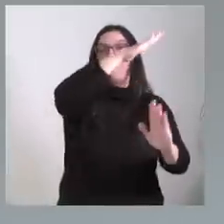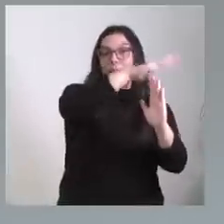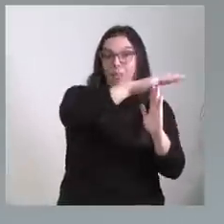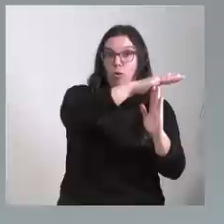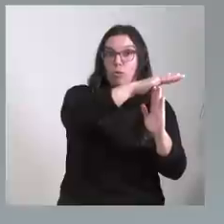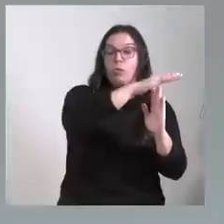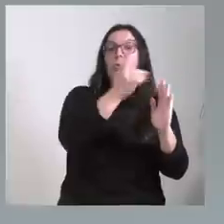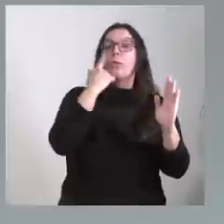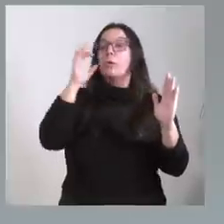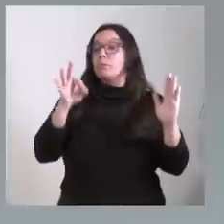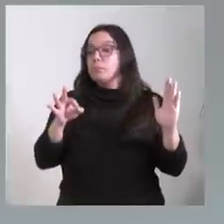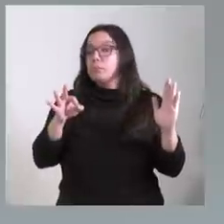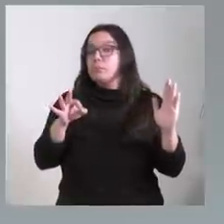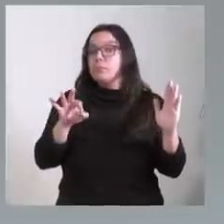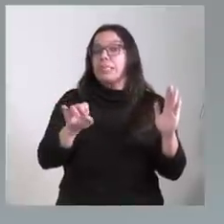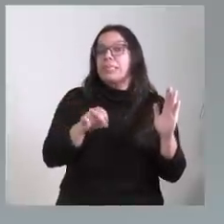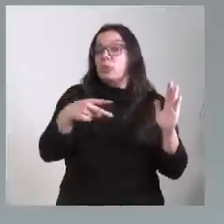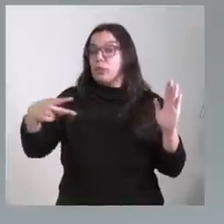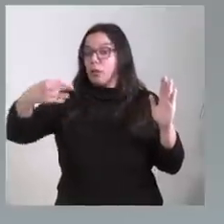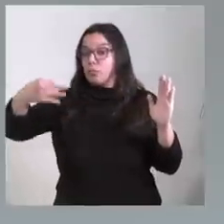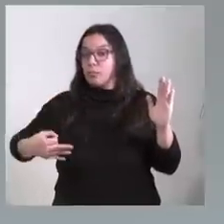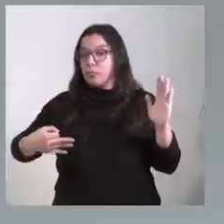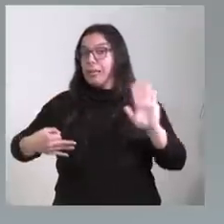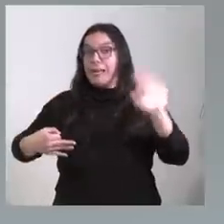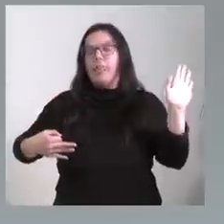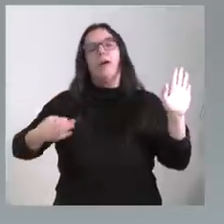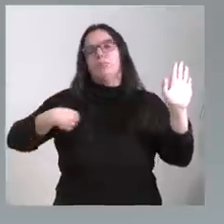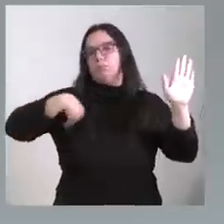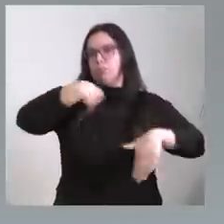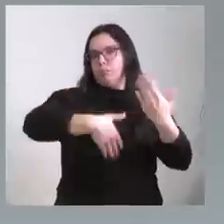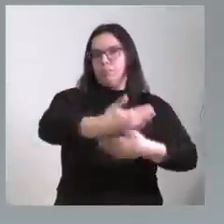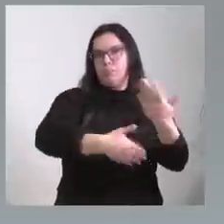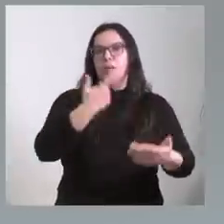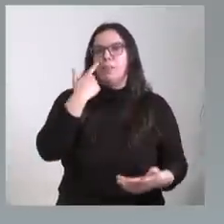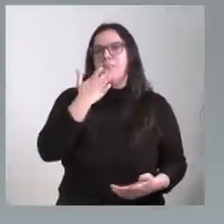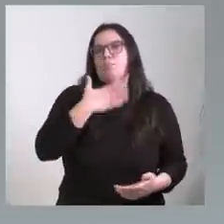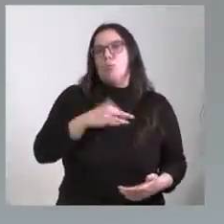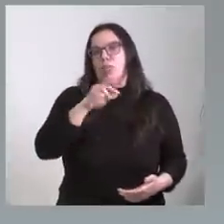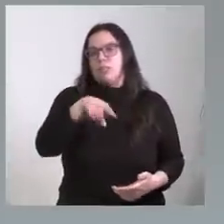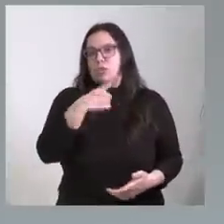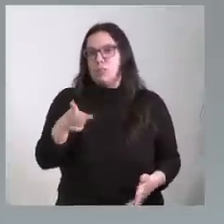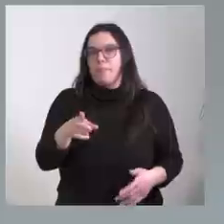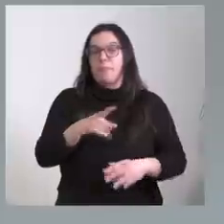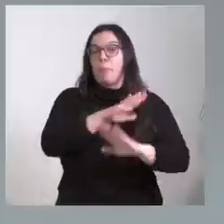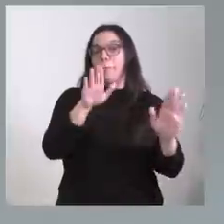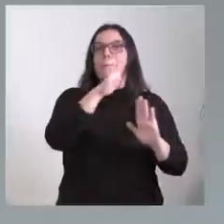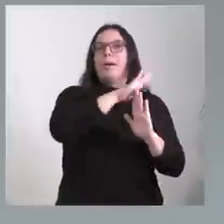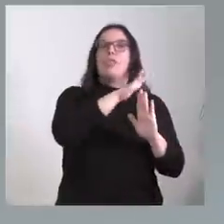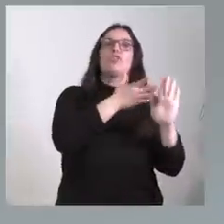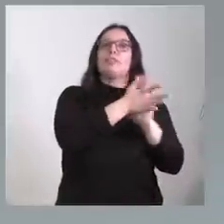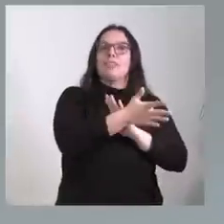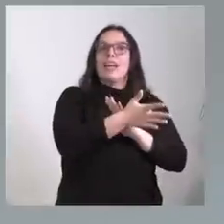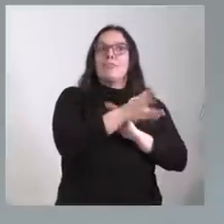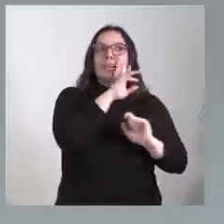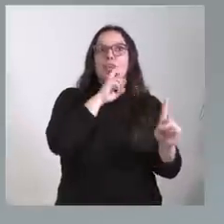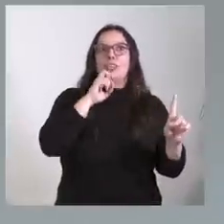la decisión consistió en una paralización cautelar para estudiar la posible incubación del expediente esa paralización permitía la existencia del bien